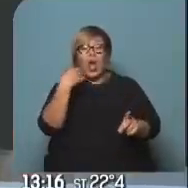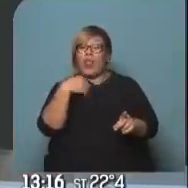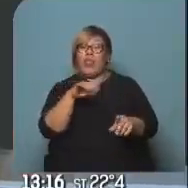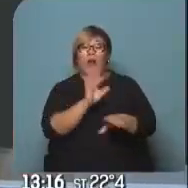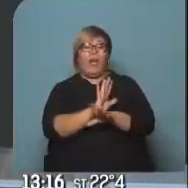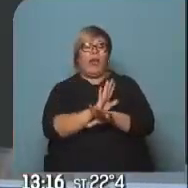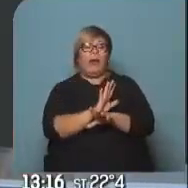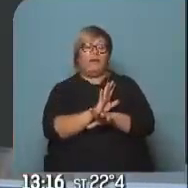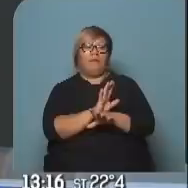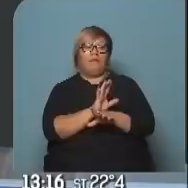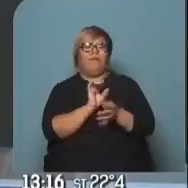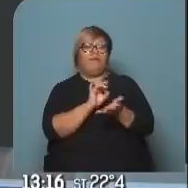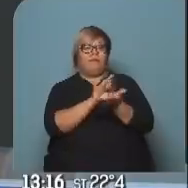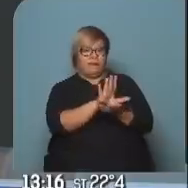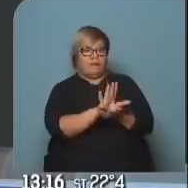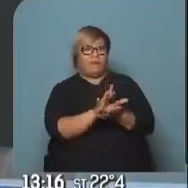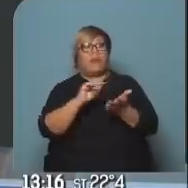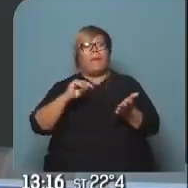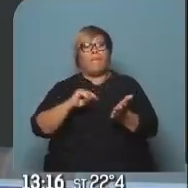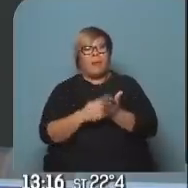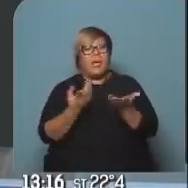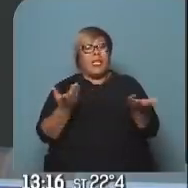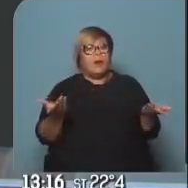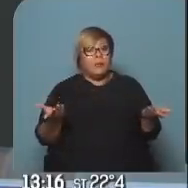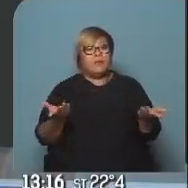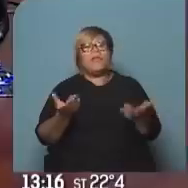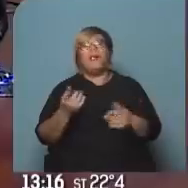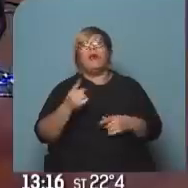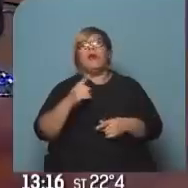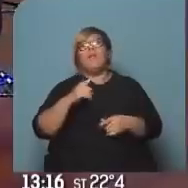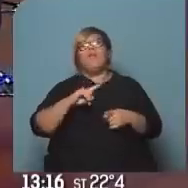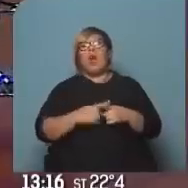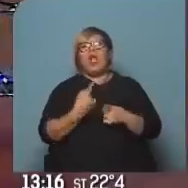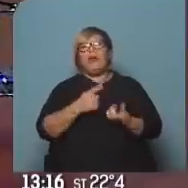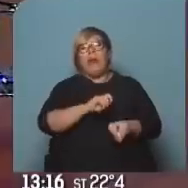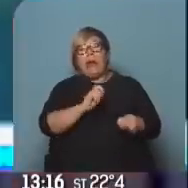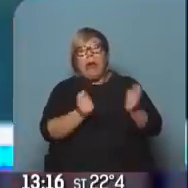limbo con el cambio de época y de bandera política, ¿no? Muchas dudas, pocas certezas.